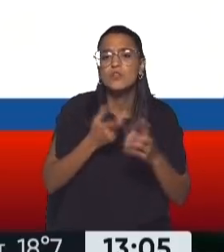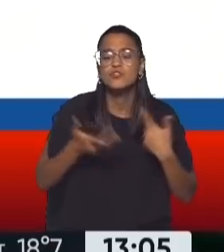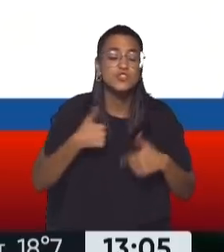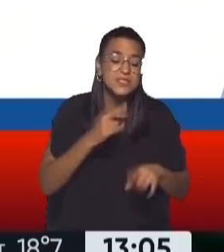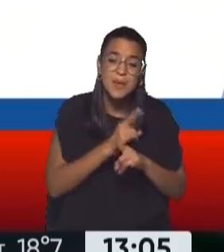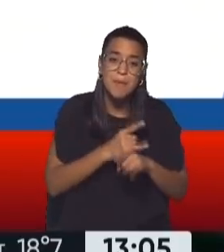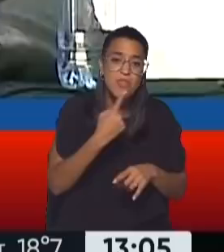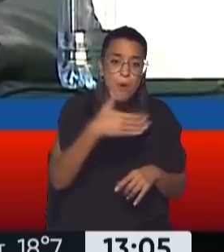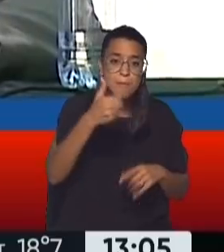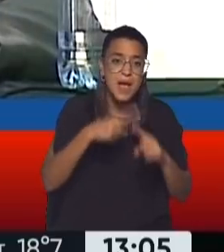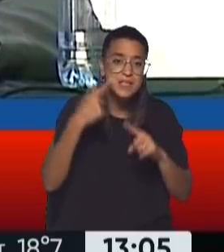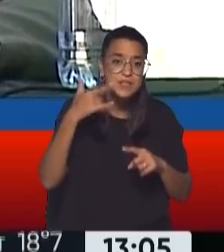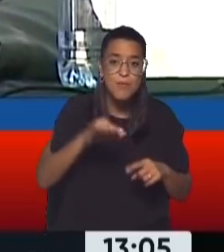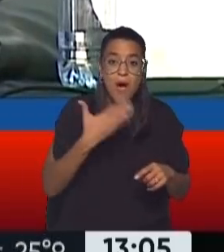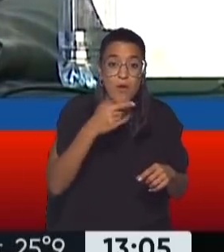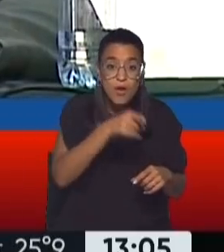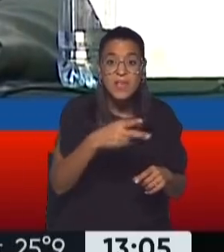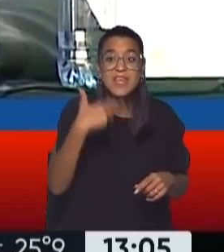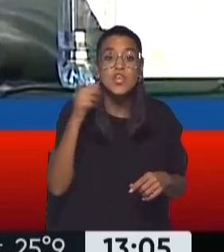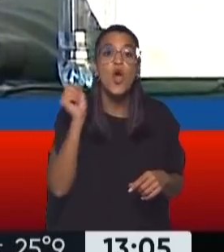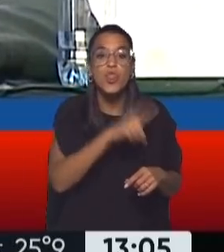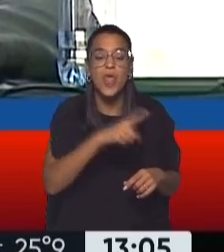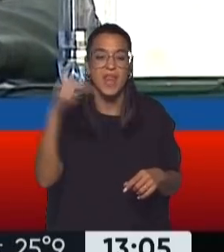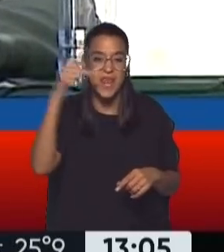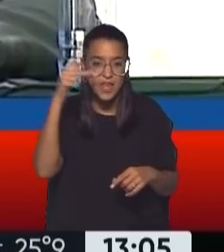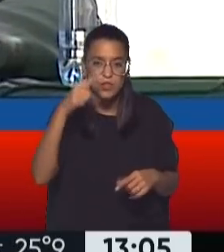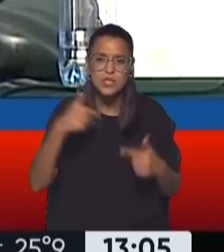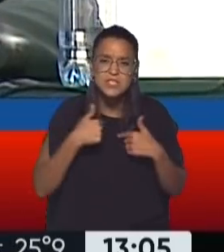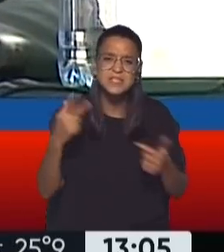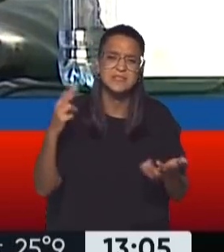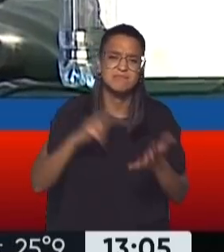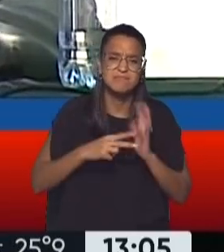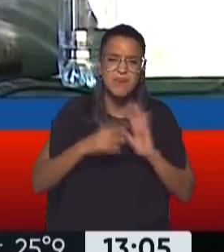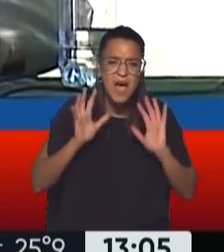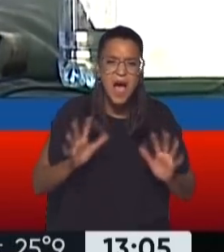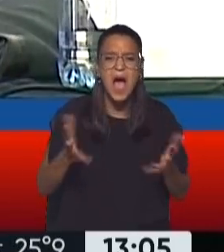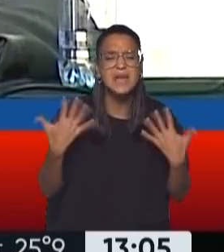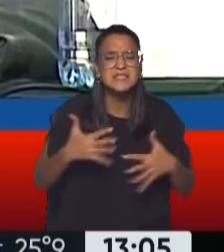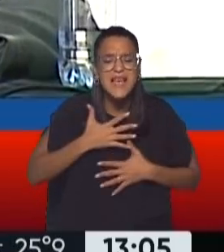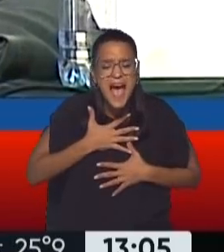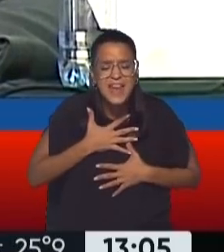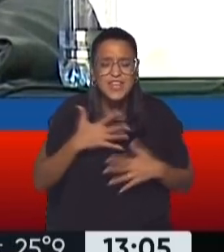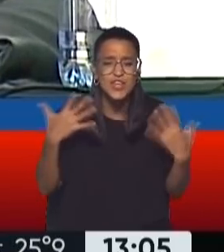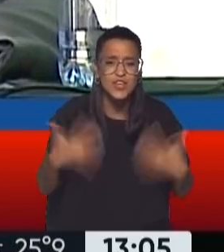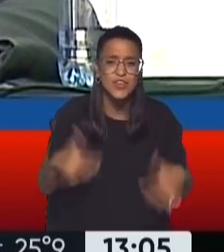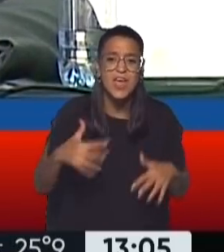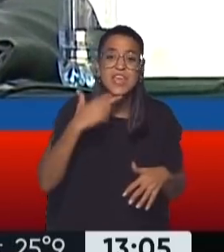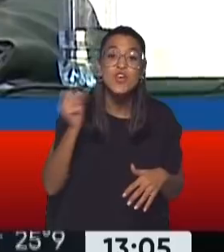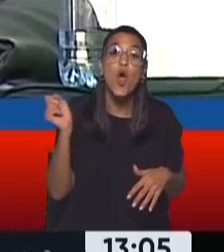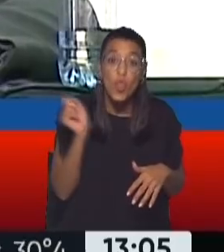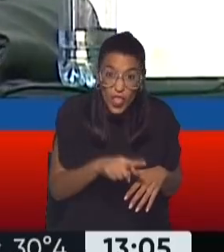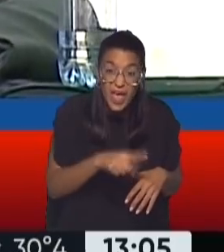Máximo que cuando hablo con él, hablo con el hijo de Néstor, con todo lo que significa tener el cariño que uno siente por el hijo